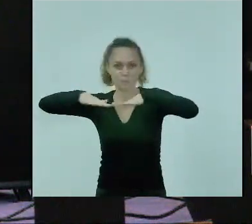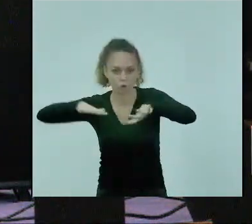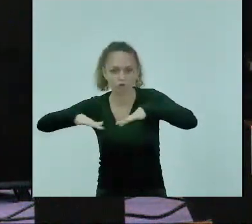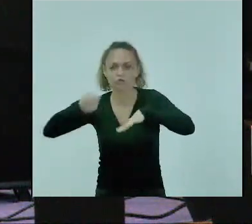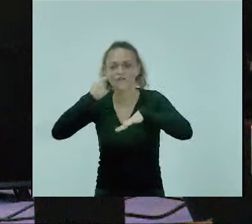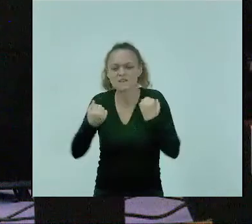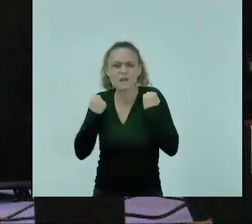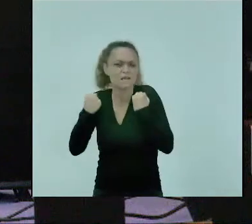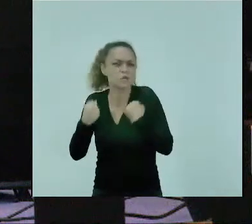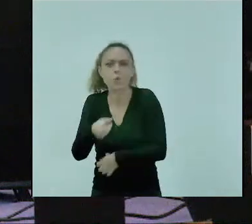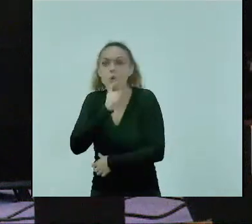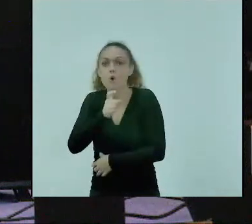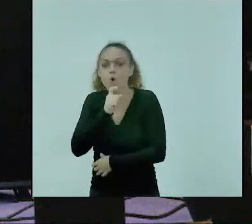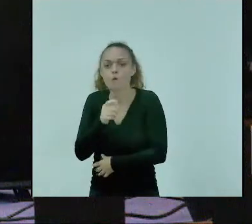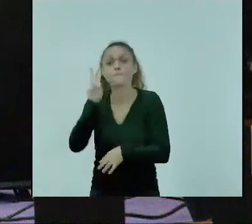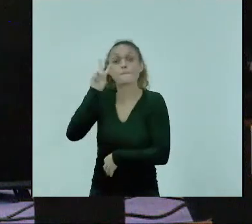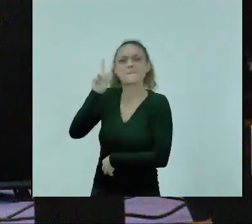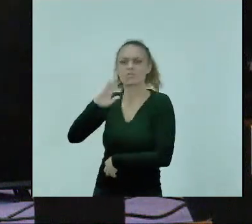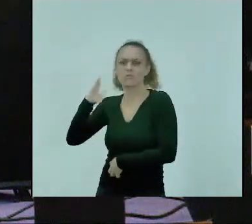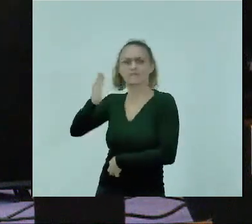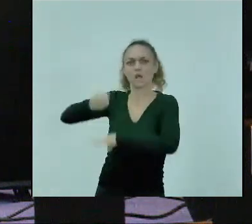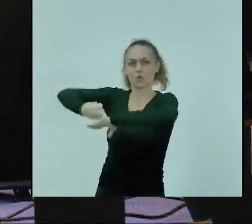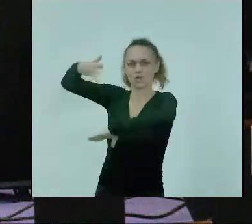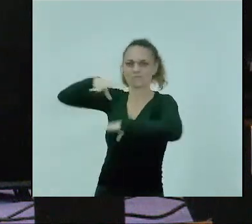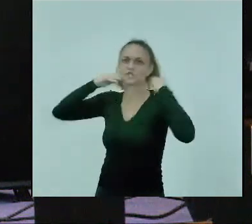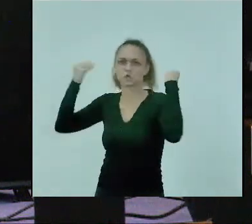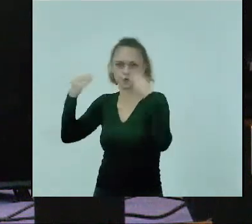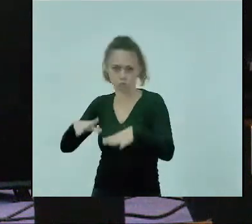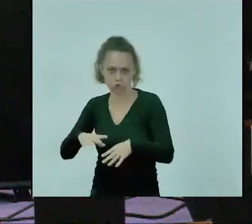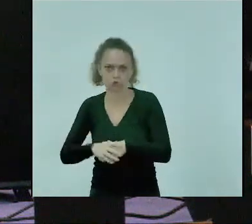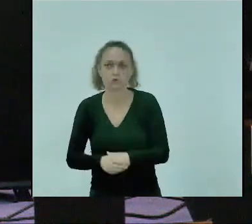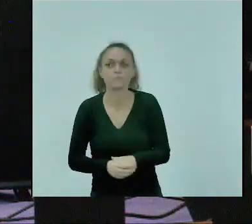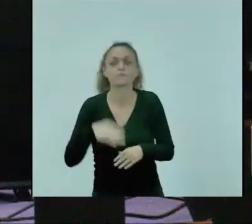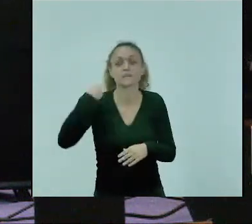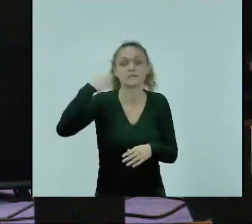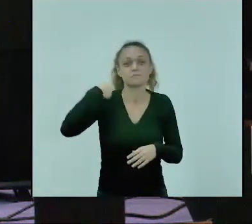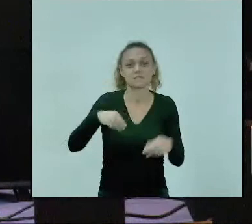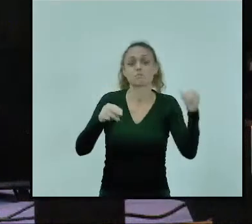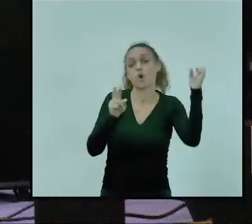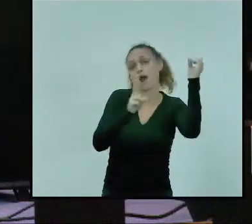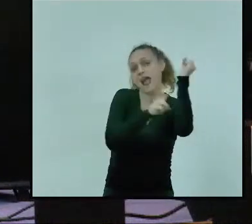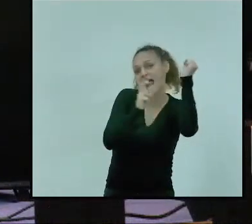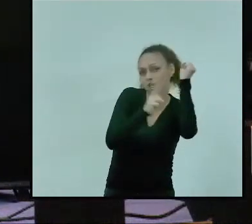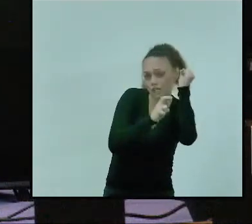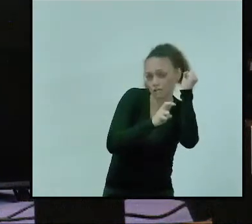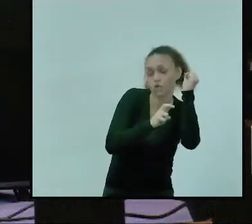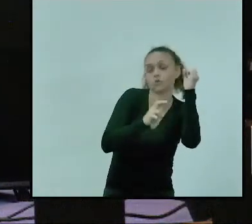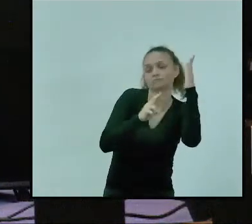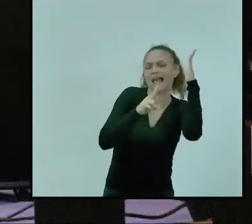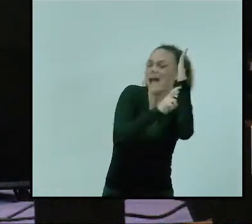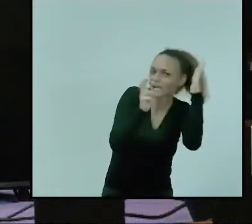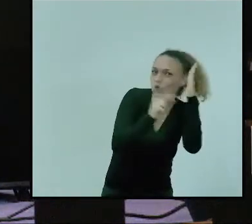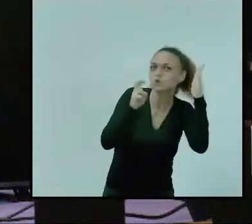históricos. Para entender un poco cómo usamos la arqueosismología, este es un poco el índice de lo que